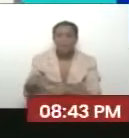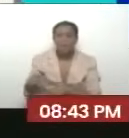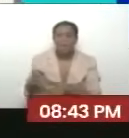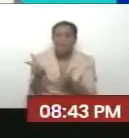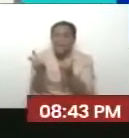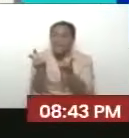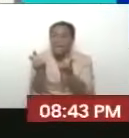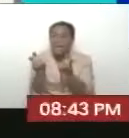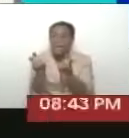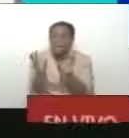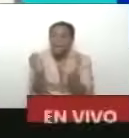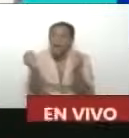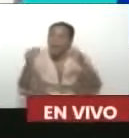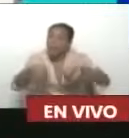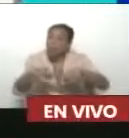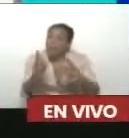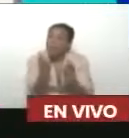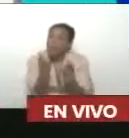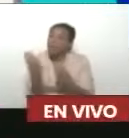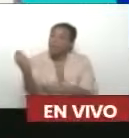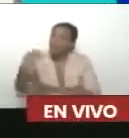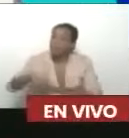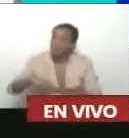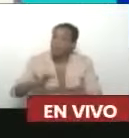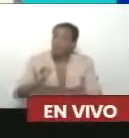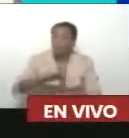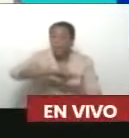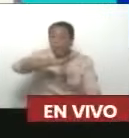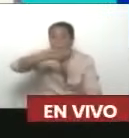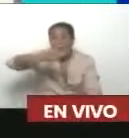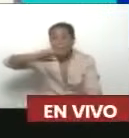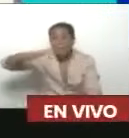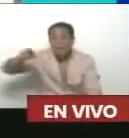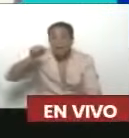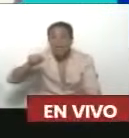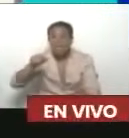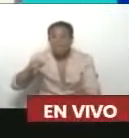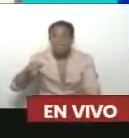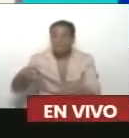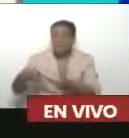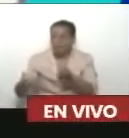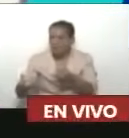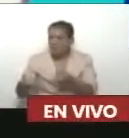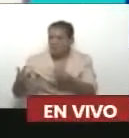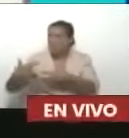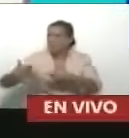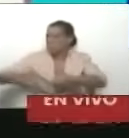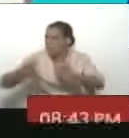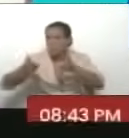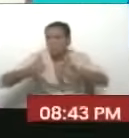tema está por negociar, pero es un mar por delimitar y ellos entregan bloques de petróleo.